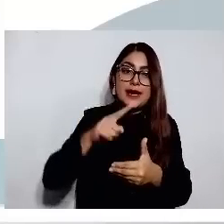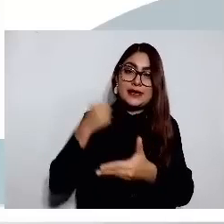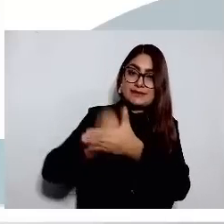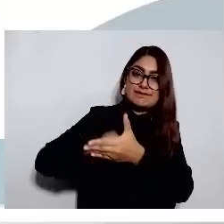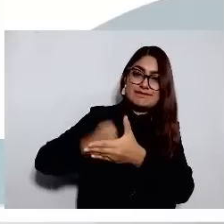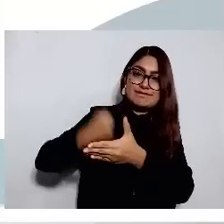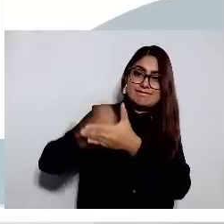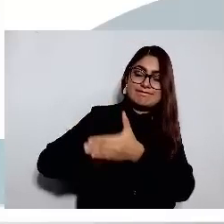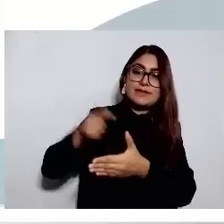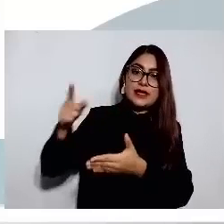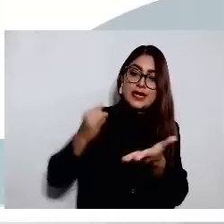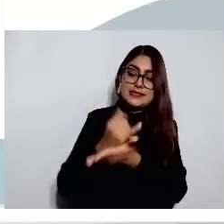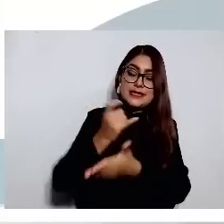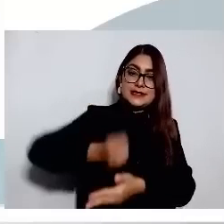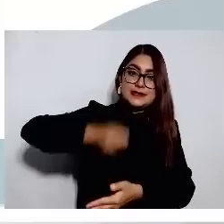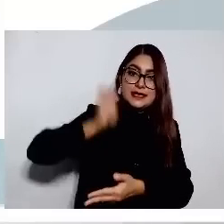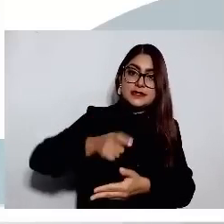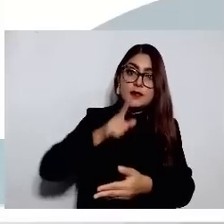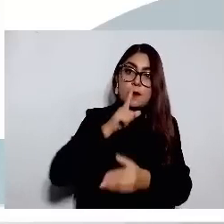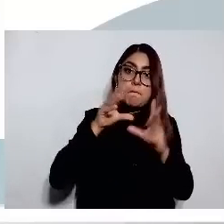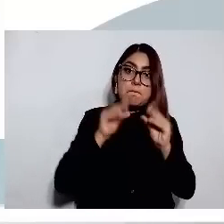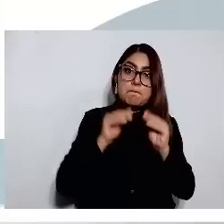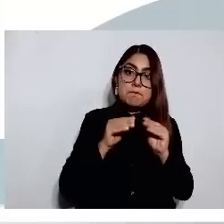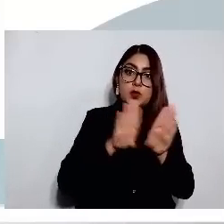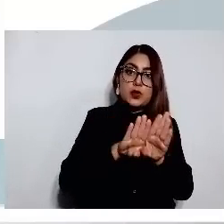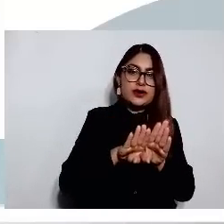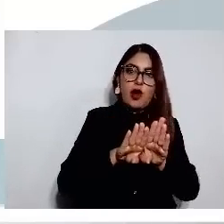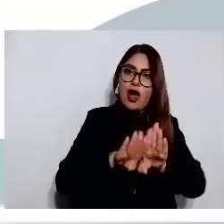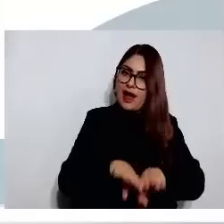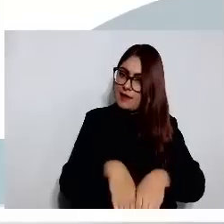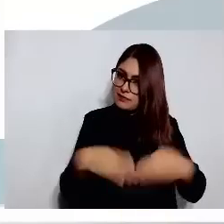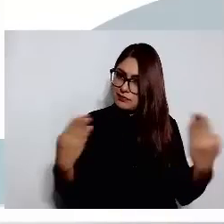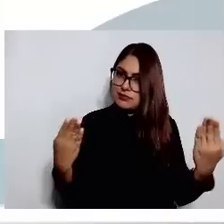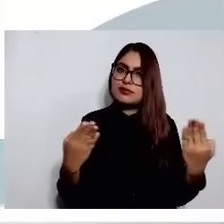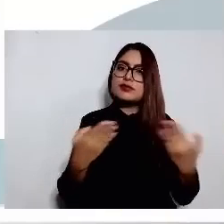2020 y en 2021 con el cambio de la ley y con la sentencia de la Suprema